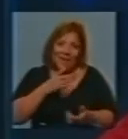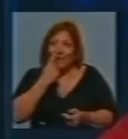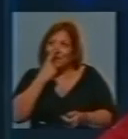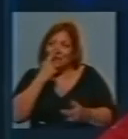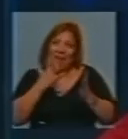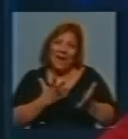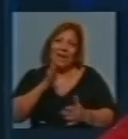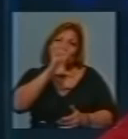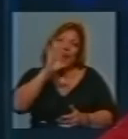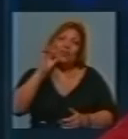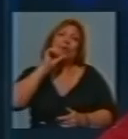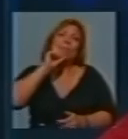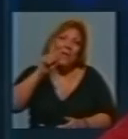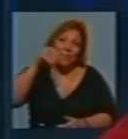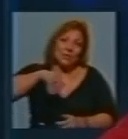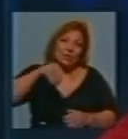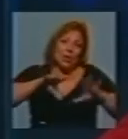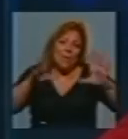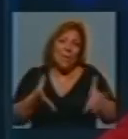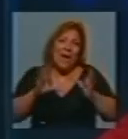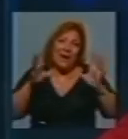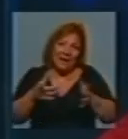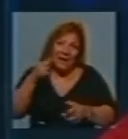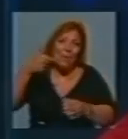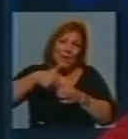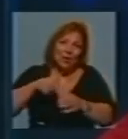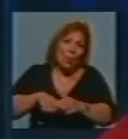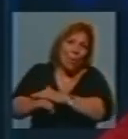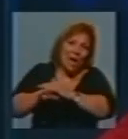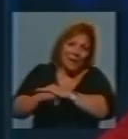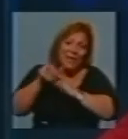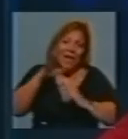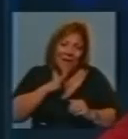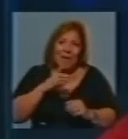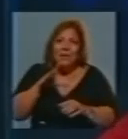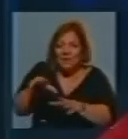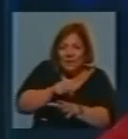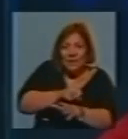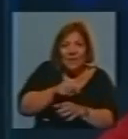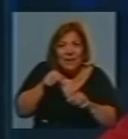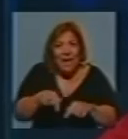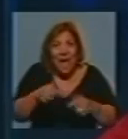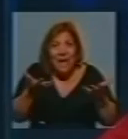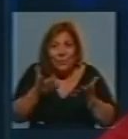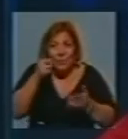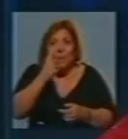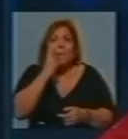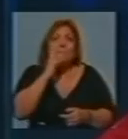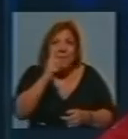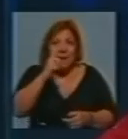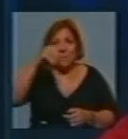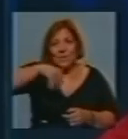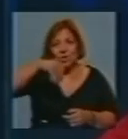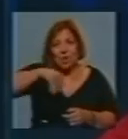tienen 500.000 millones de barriles de petróleo todavía en reserva, de los cuales utilizan en la actualidad 1.000 mil millones